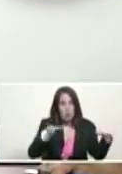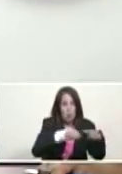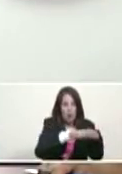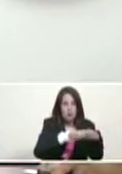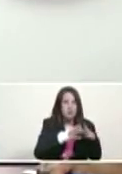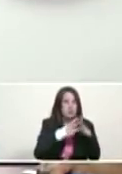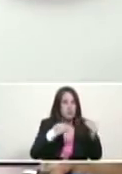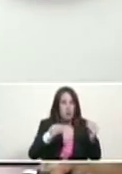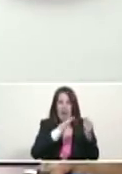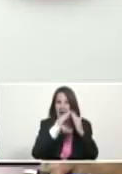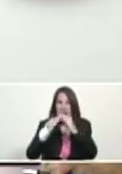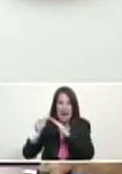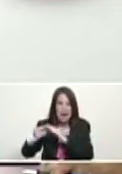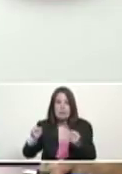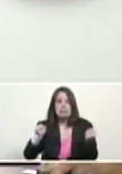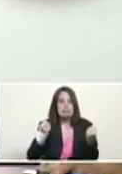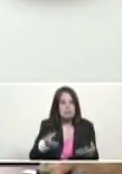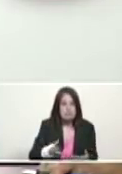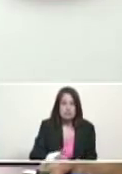país.